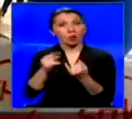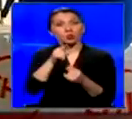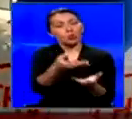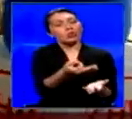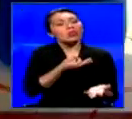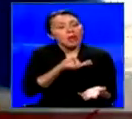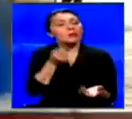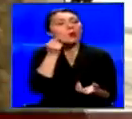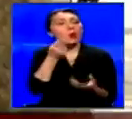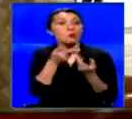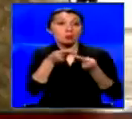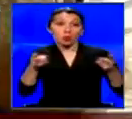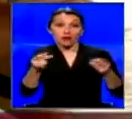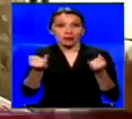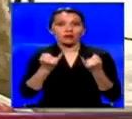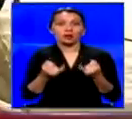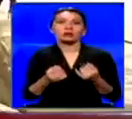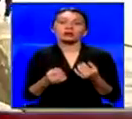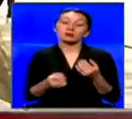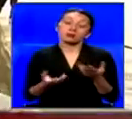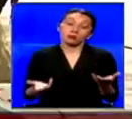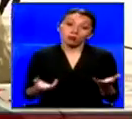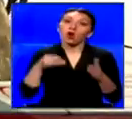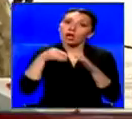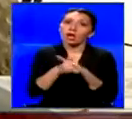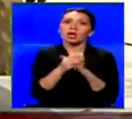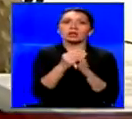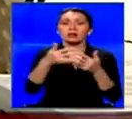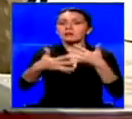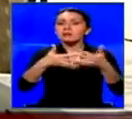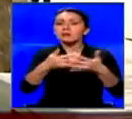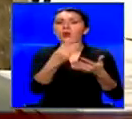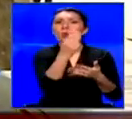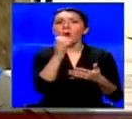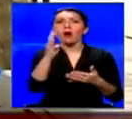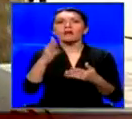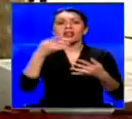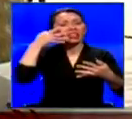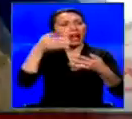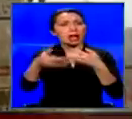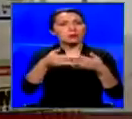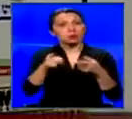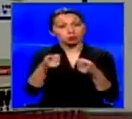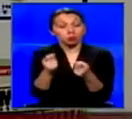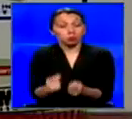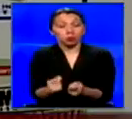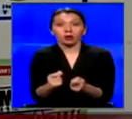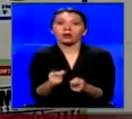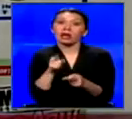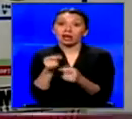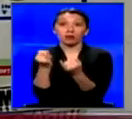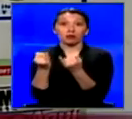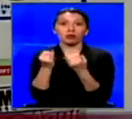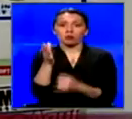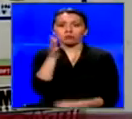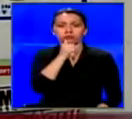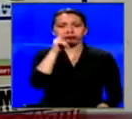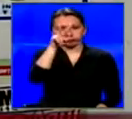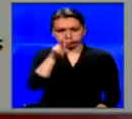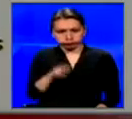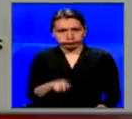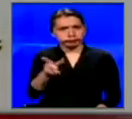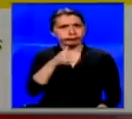información porque es información pública. Bueno, entra a la página de transparencia, súper fácil. Si tienes los medios, hágalo. Pero esa información no está